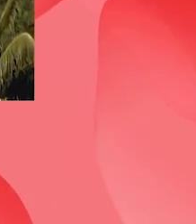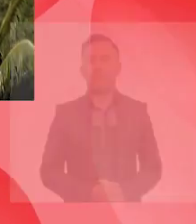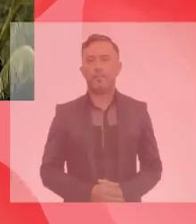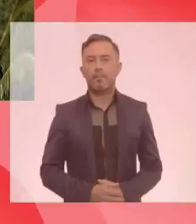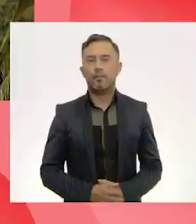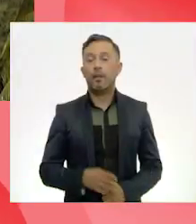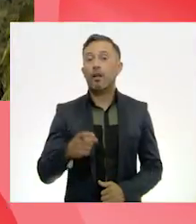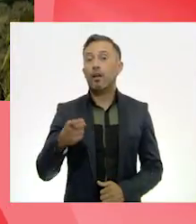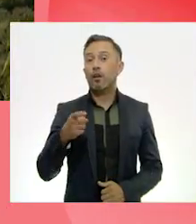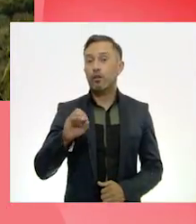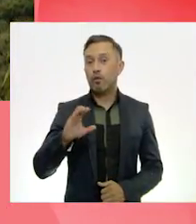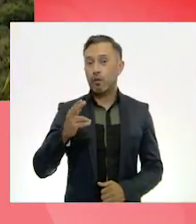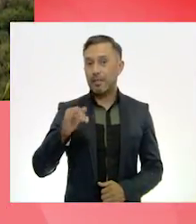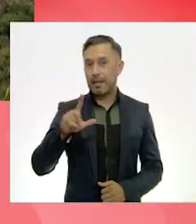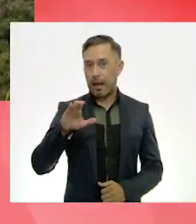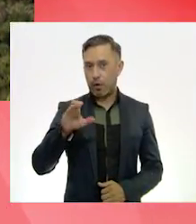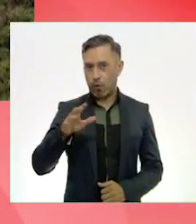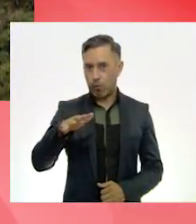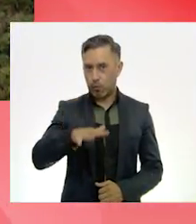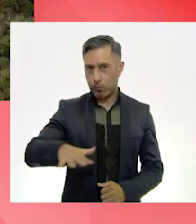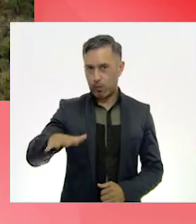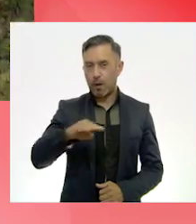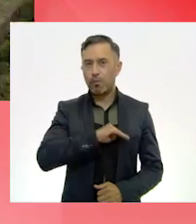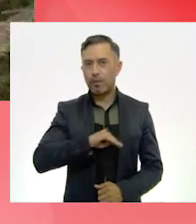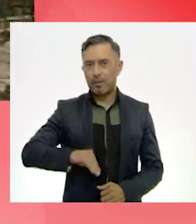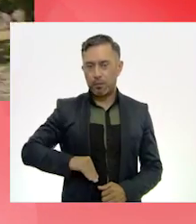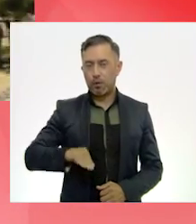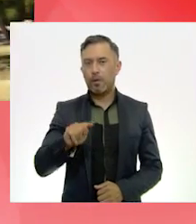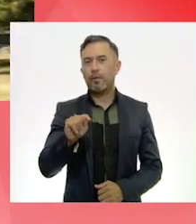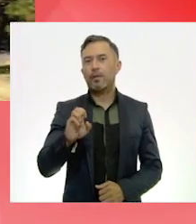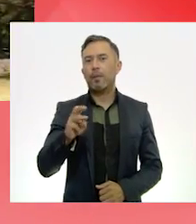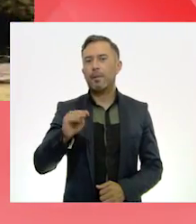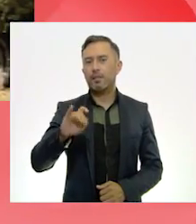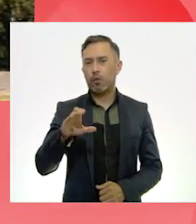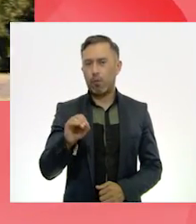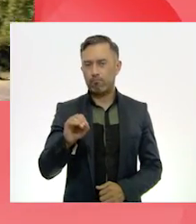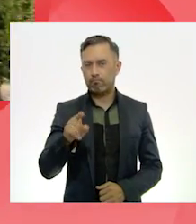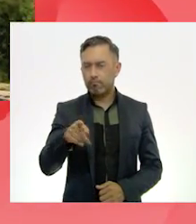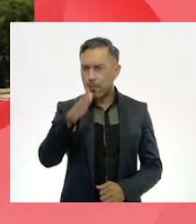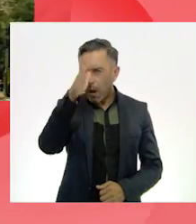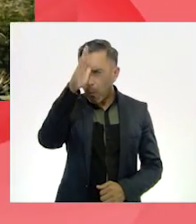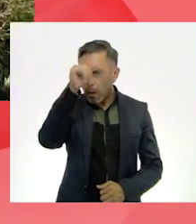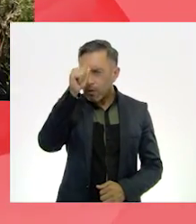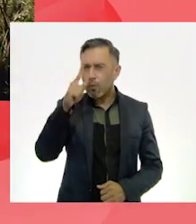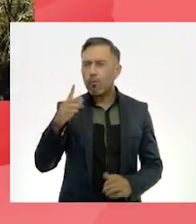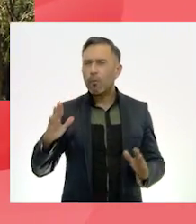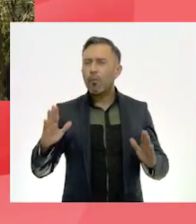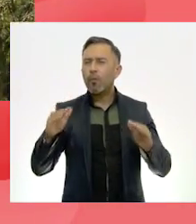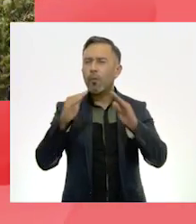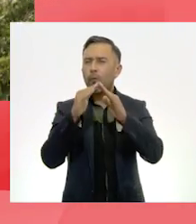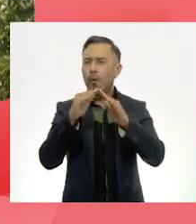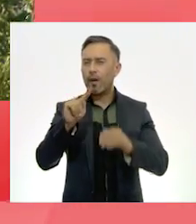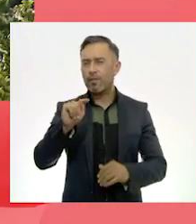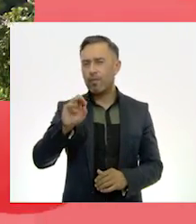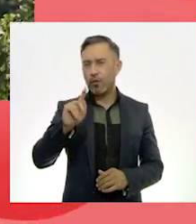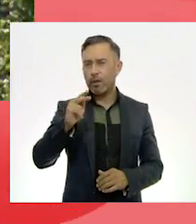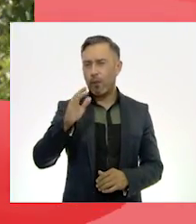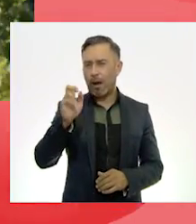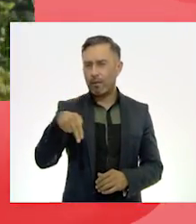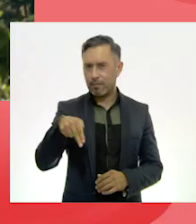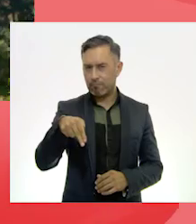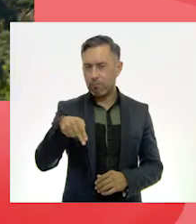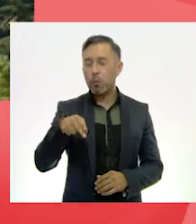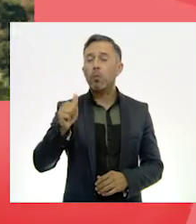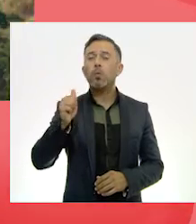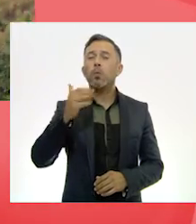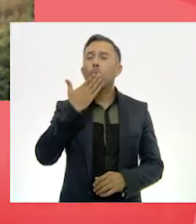se encuentra en el municipio de Temisco. ¿Se acuerdan de Teotihuacán? Fue uno de los primeros centros urbanos del